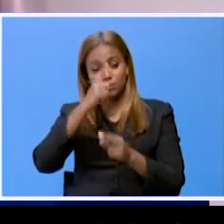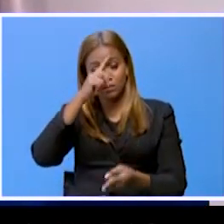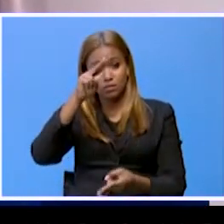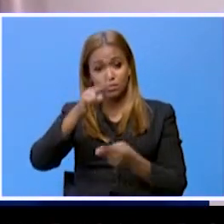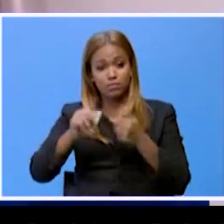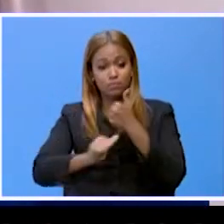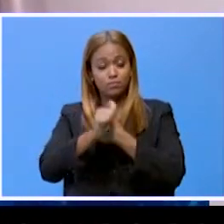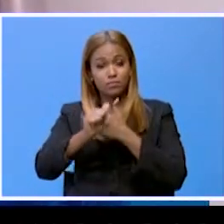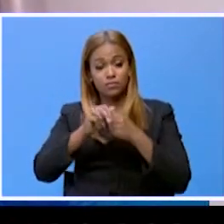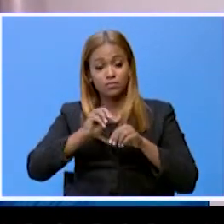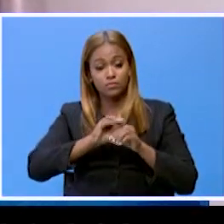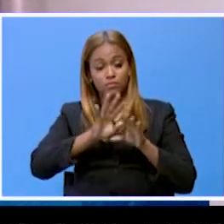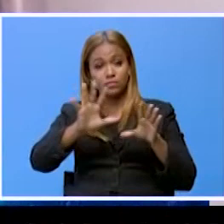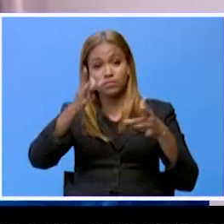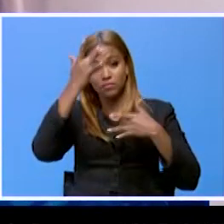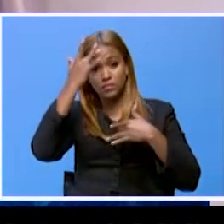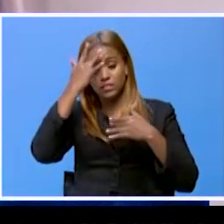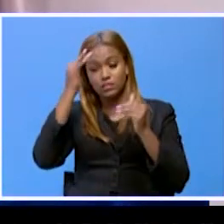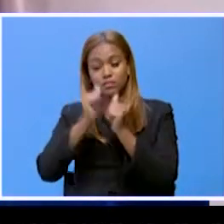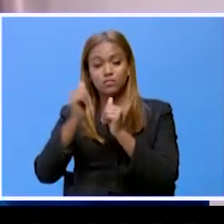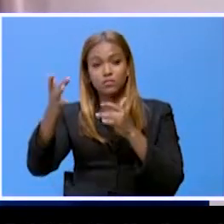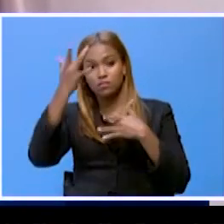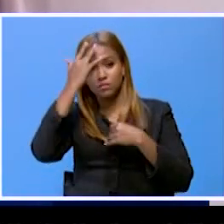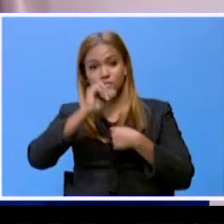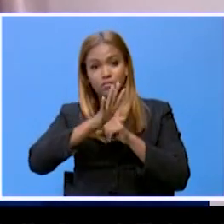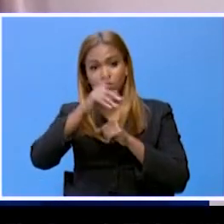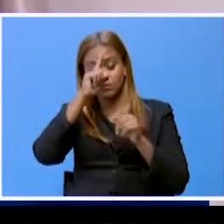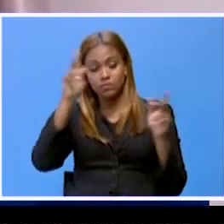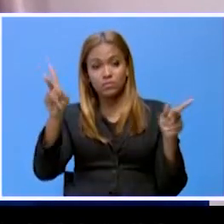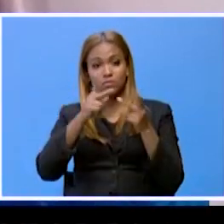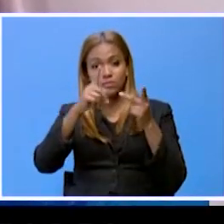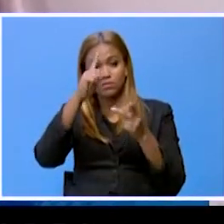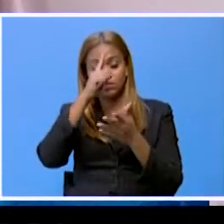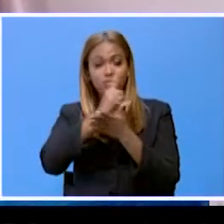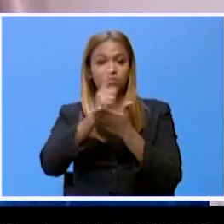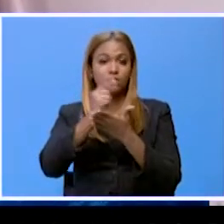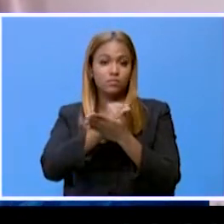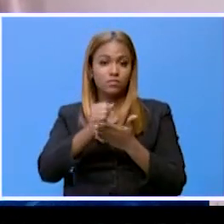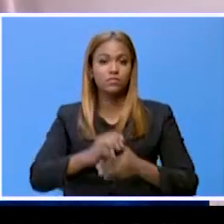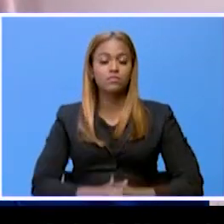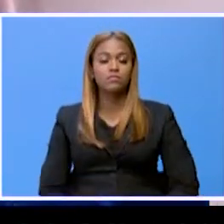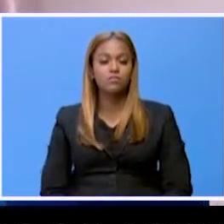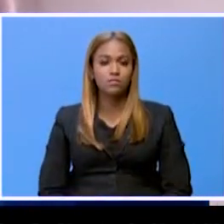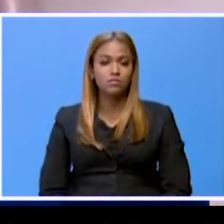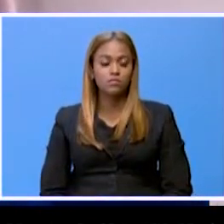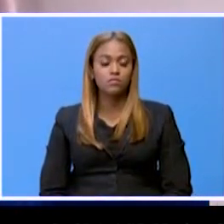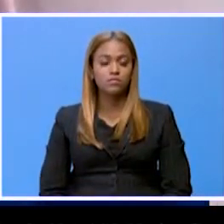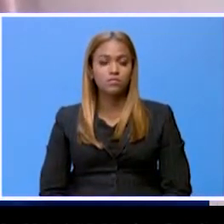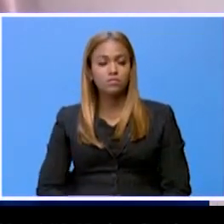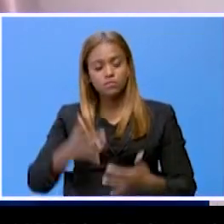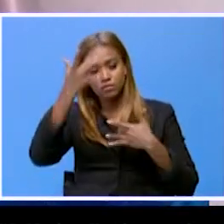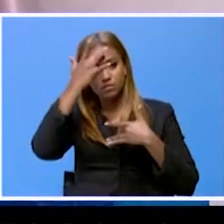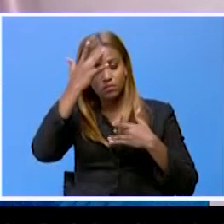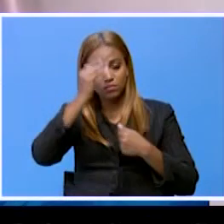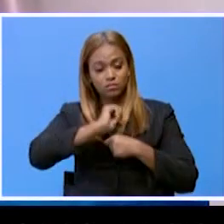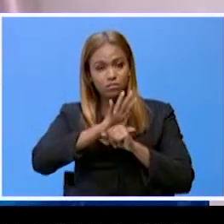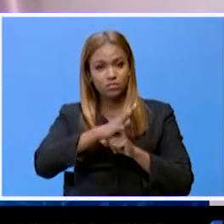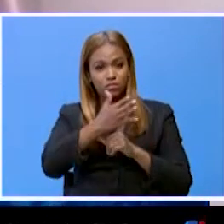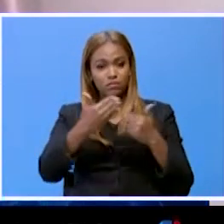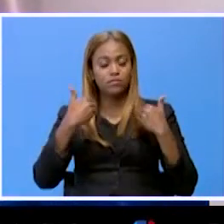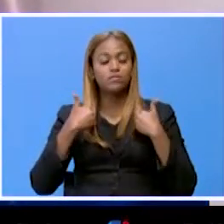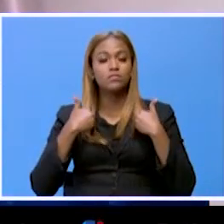los riesgos de contagio con el coronavirus durante la celebración de la Semana Santa. La COVID-19